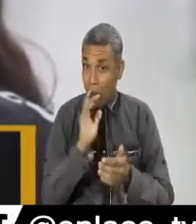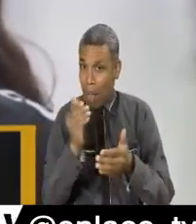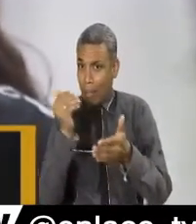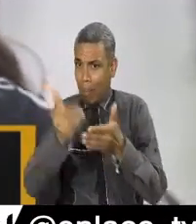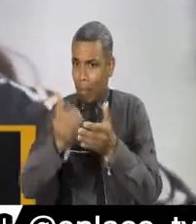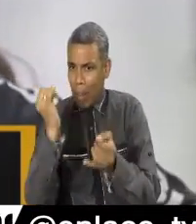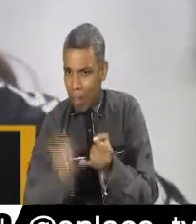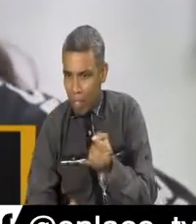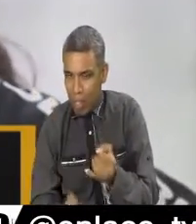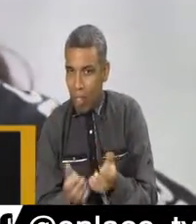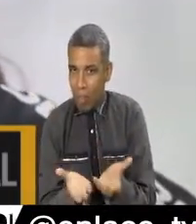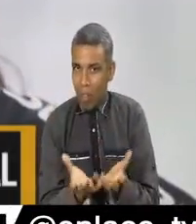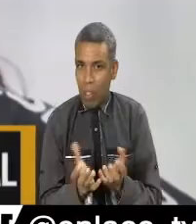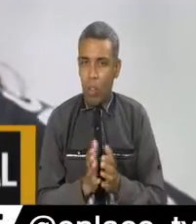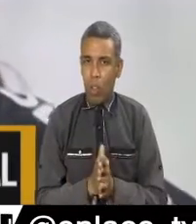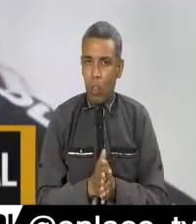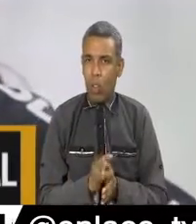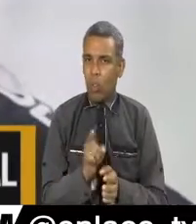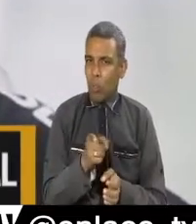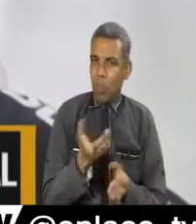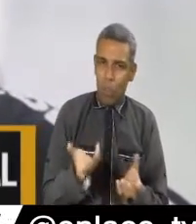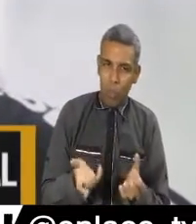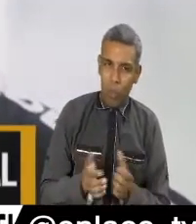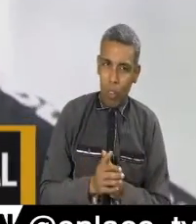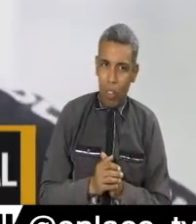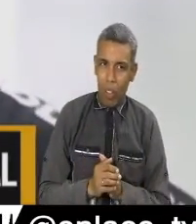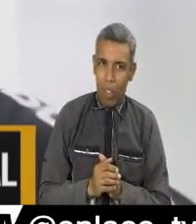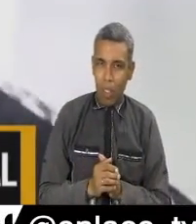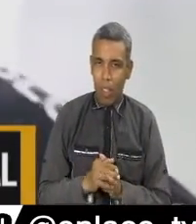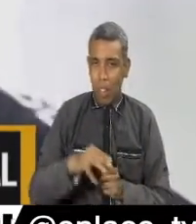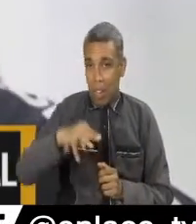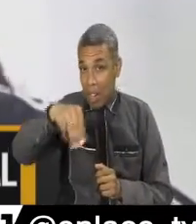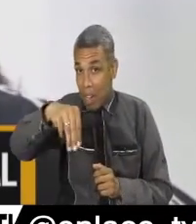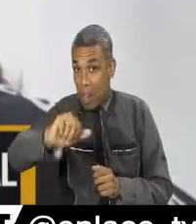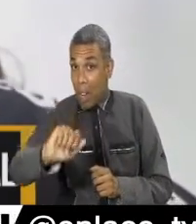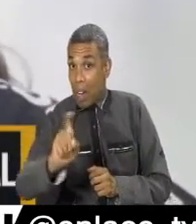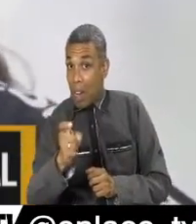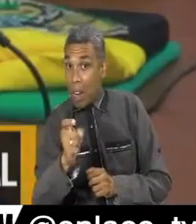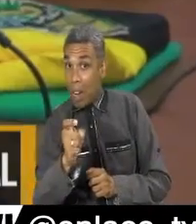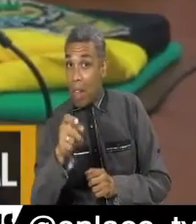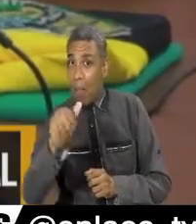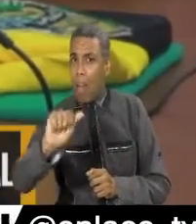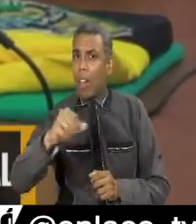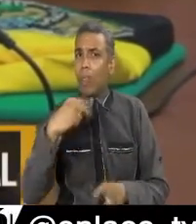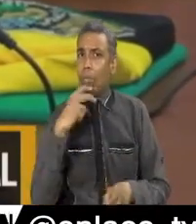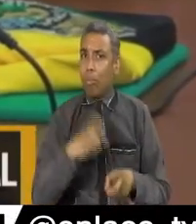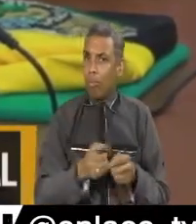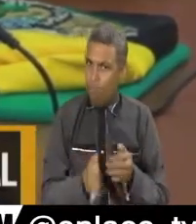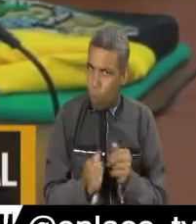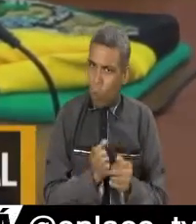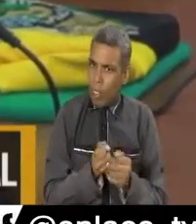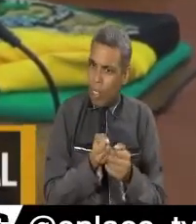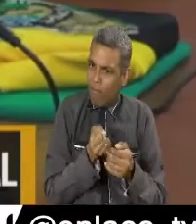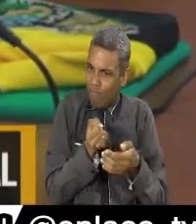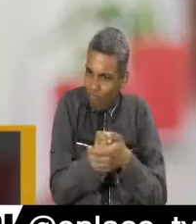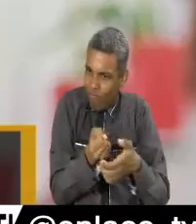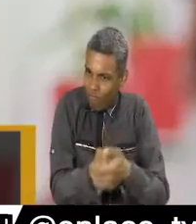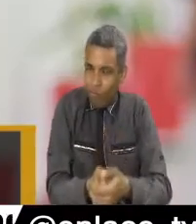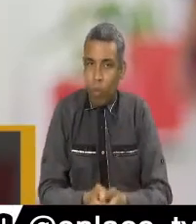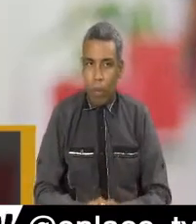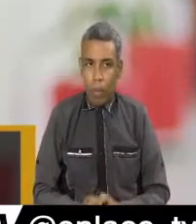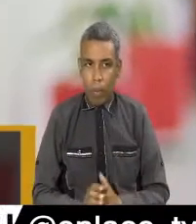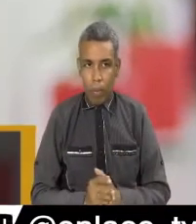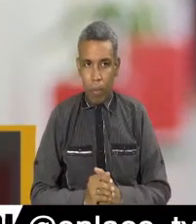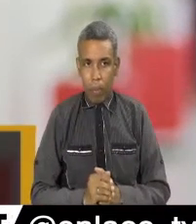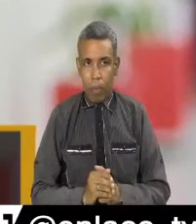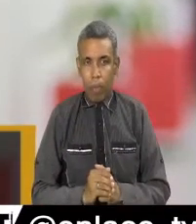la ve? Pues la manga pues durita, pero dale duro. Muy duro, pero esto